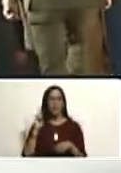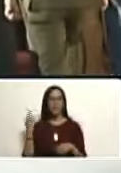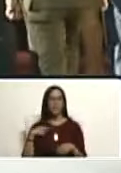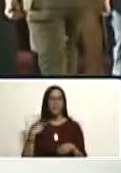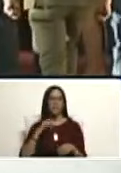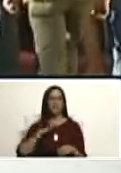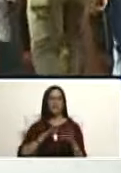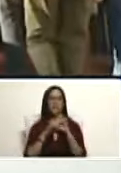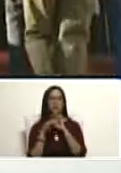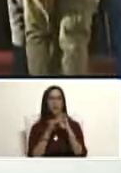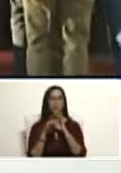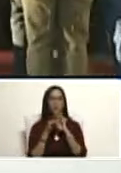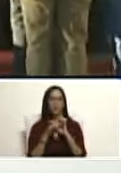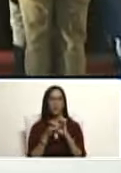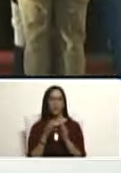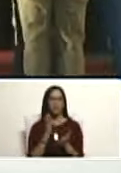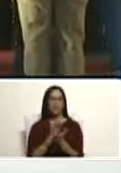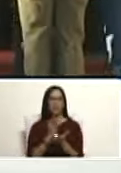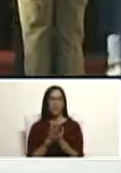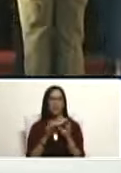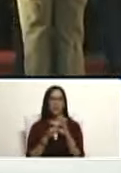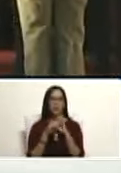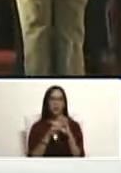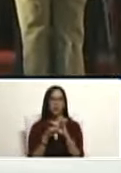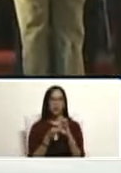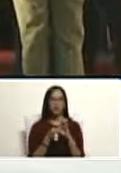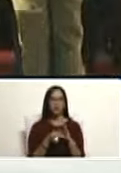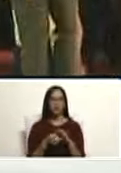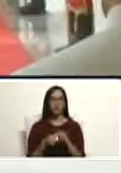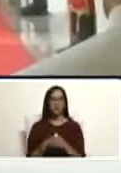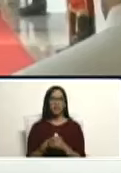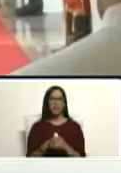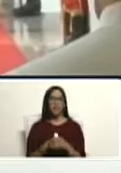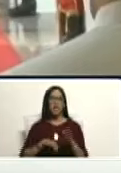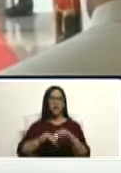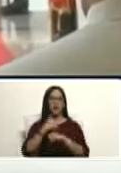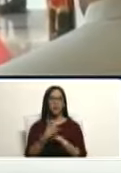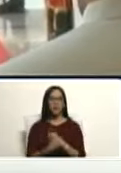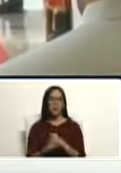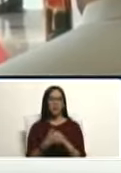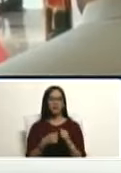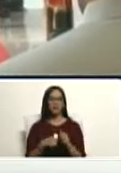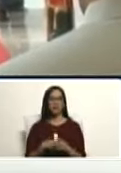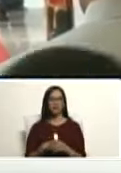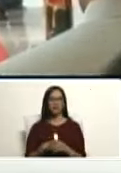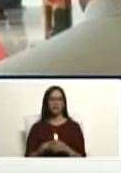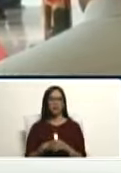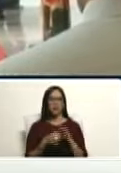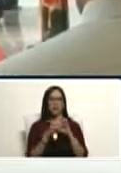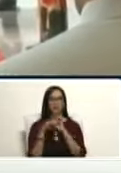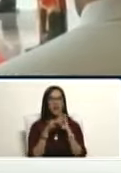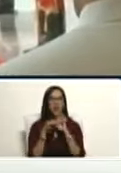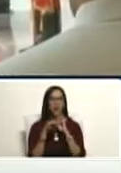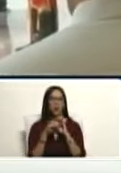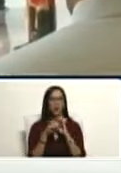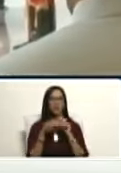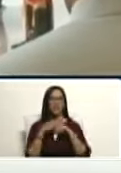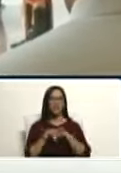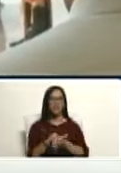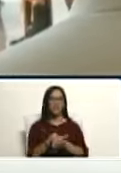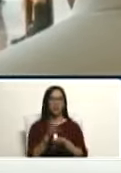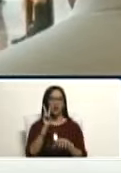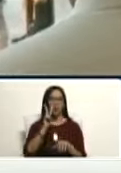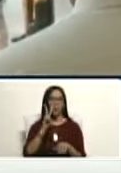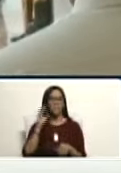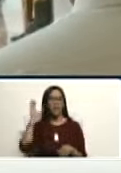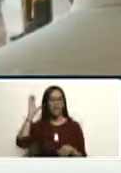estar unidos, siempre unidos, en los grandes proyectos de la unión, de la integración de los dos